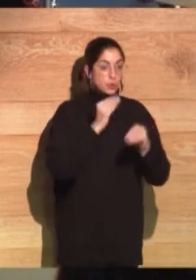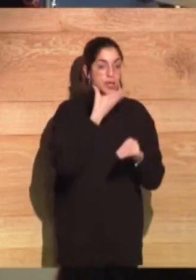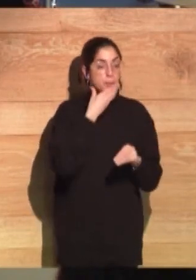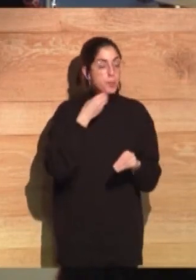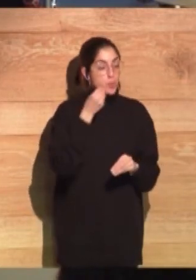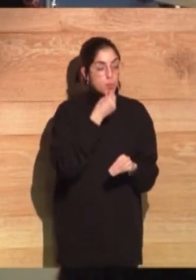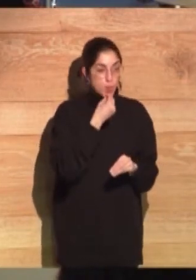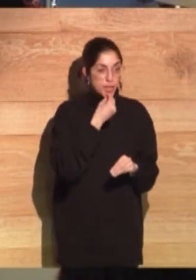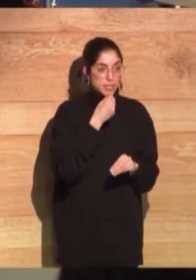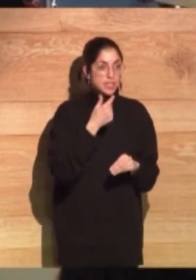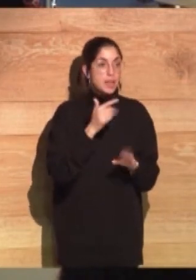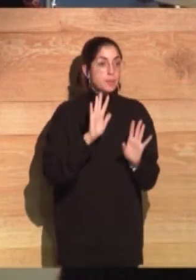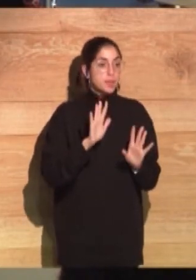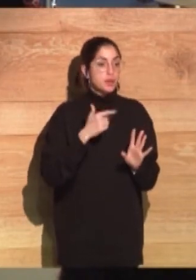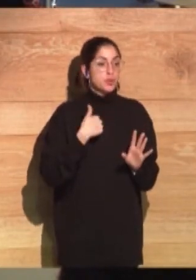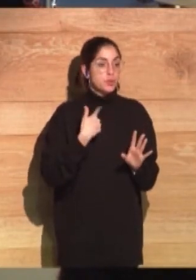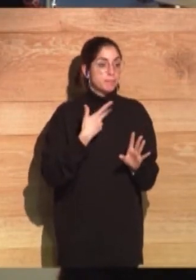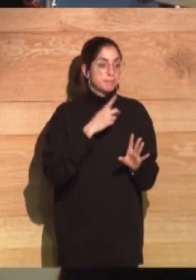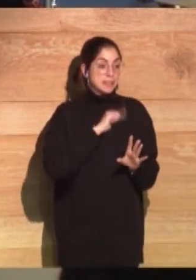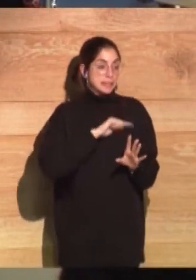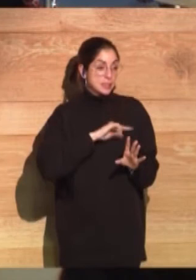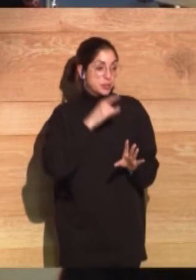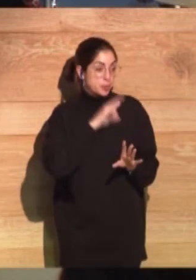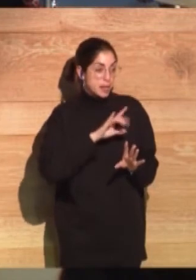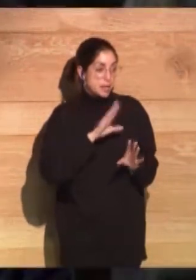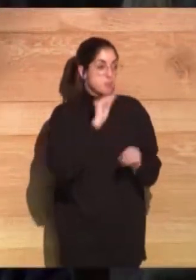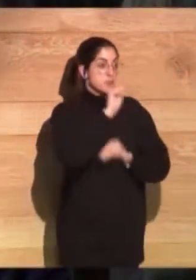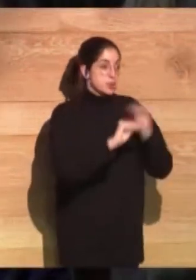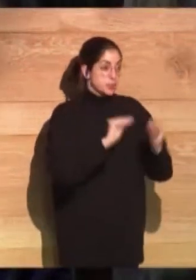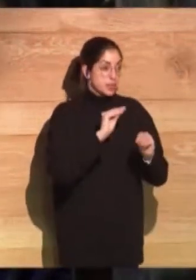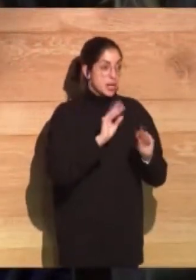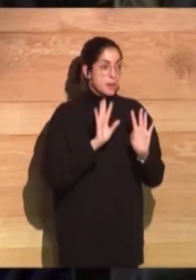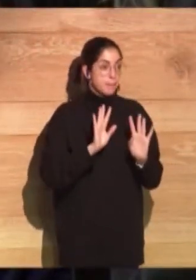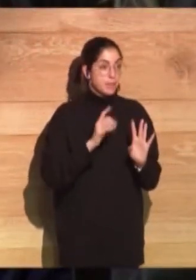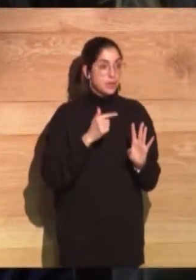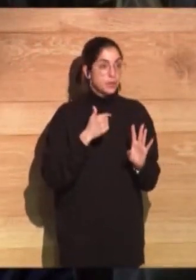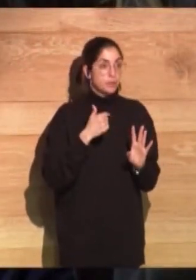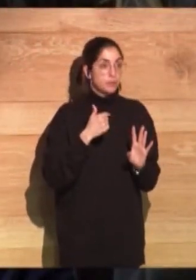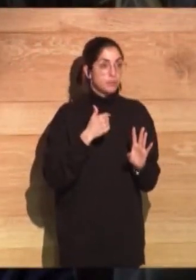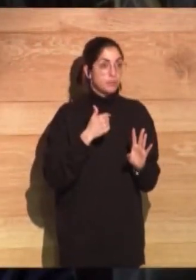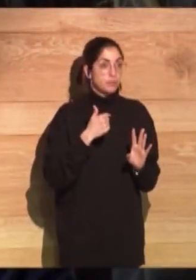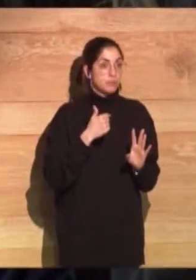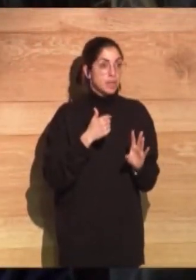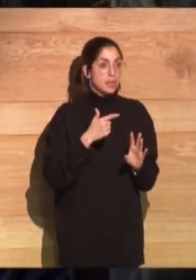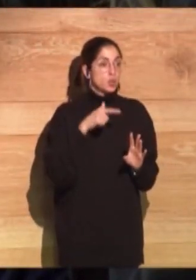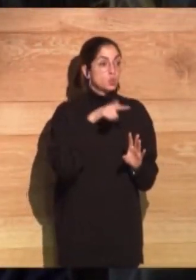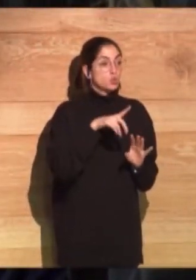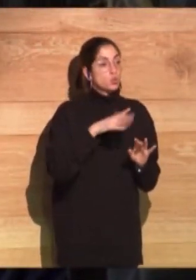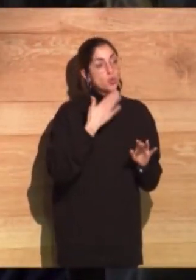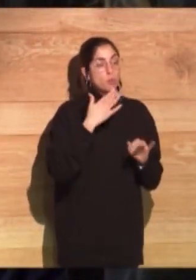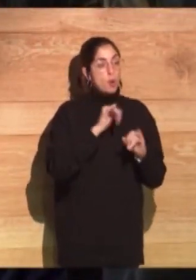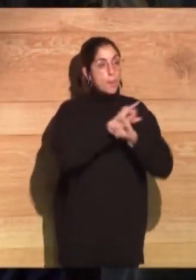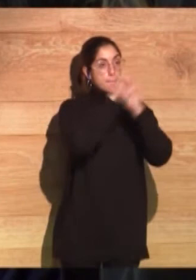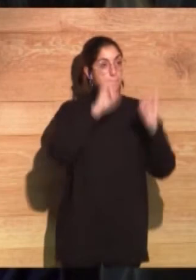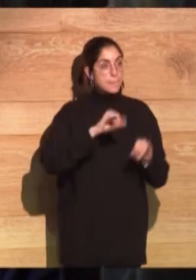bonita, pues la verdad es que me sabe mal preguntar esto, pero mi pregunta es, como portadora de la paz,